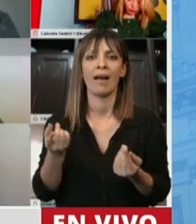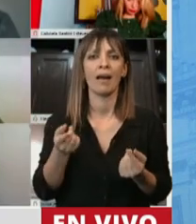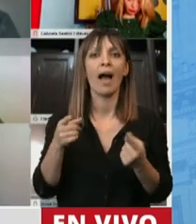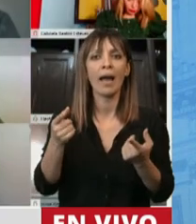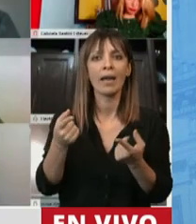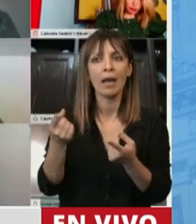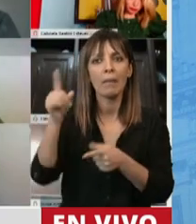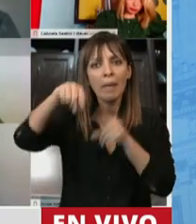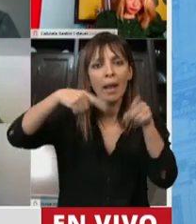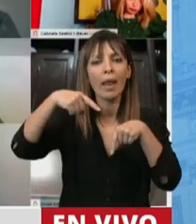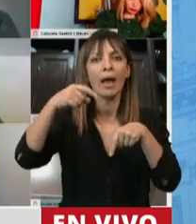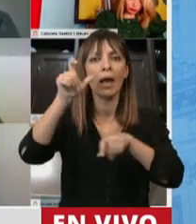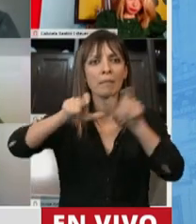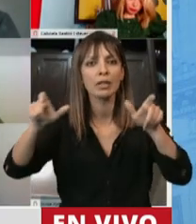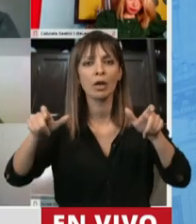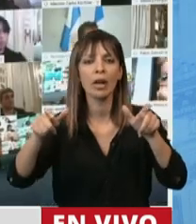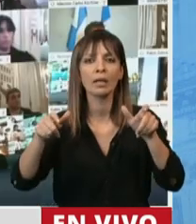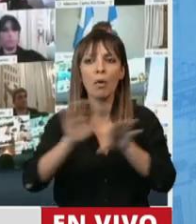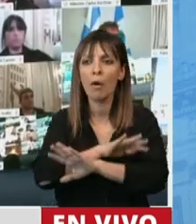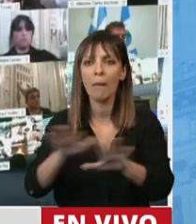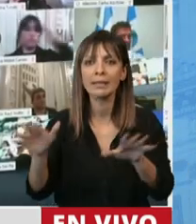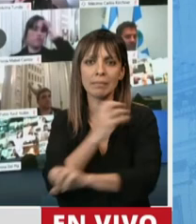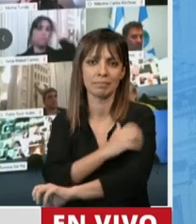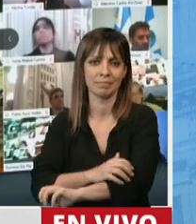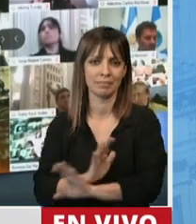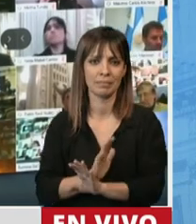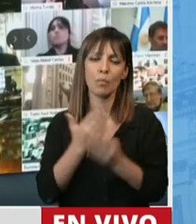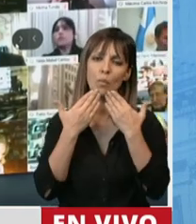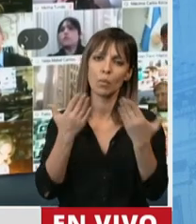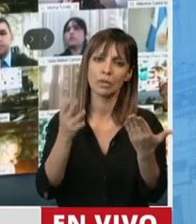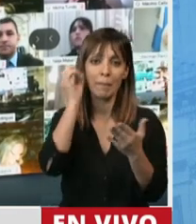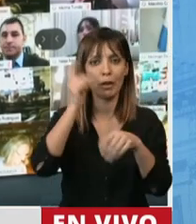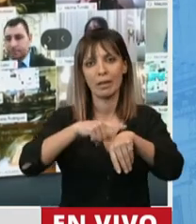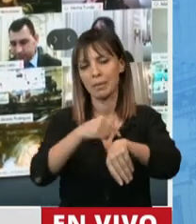sacando personas y argentinos de la pobreza. Muchísimas